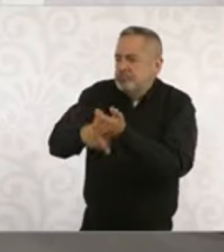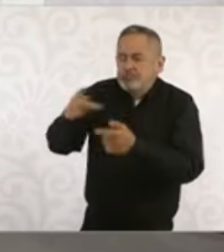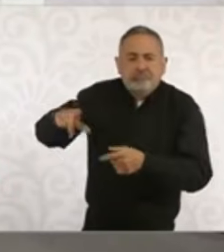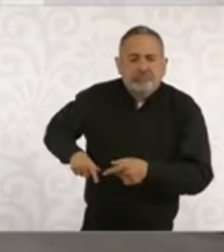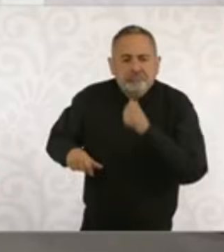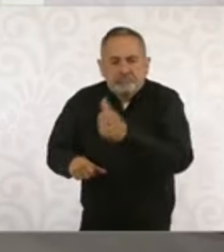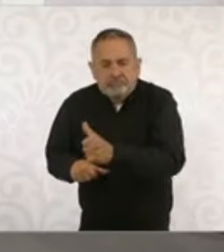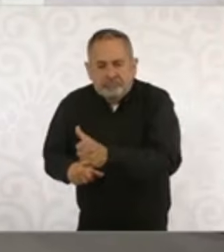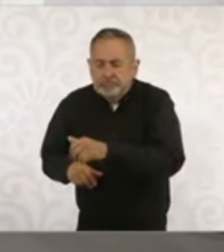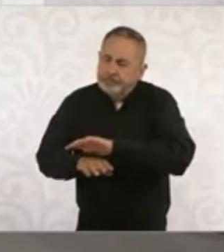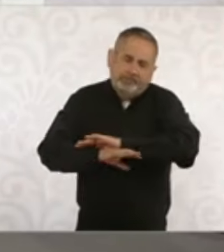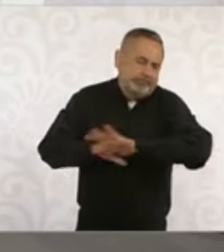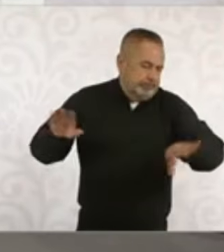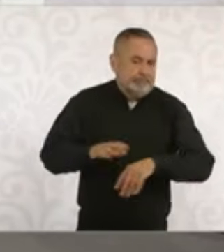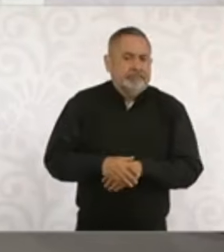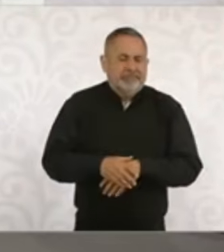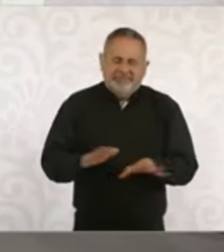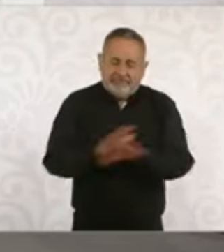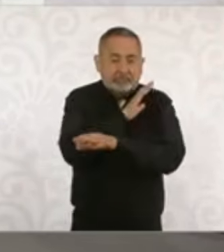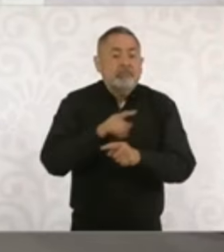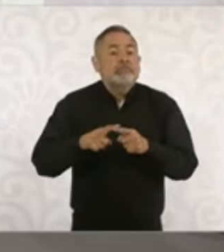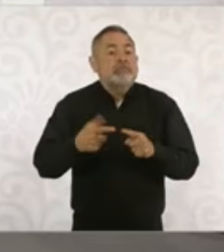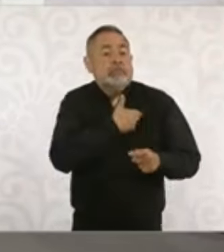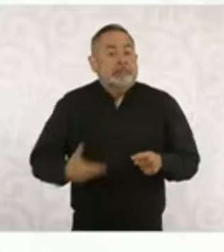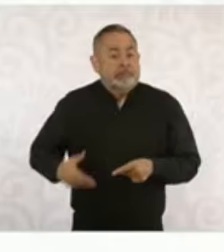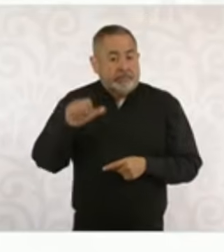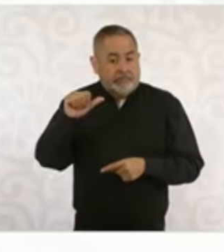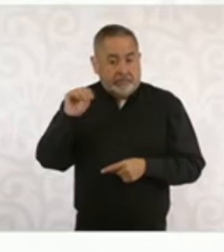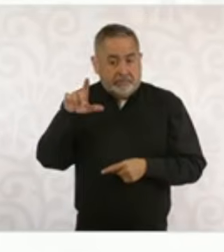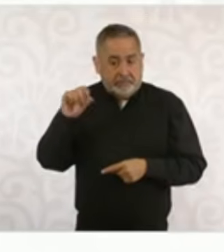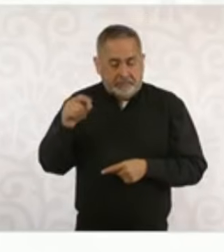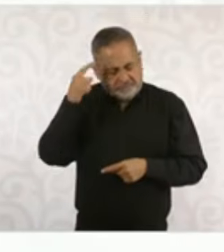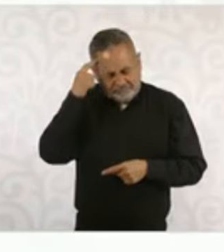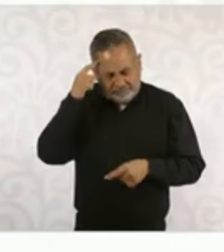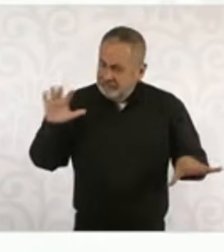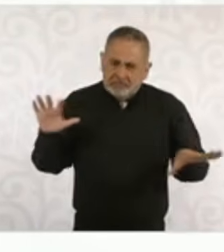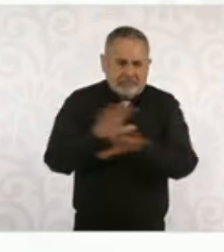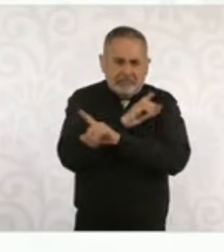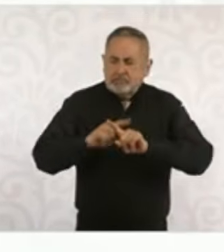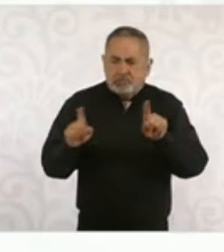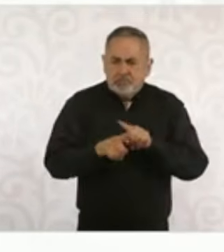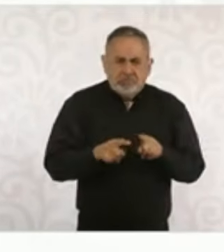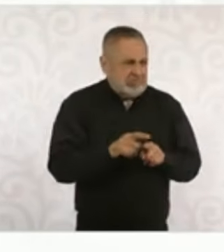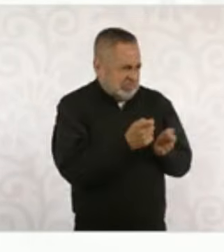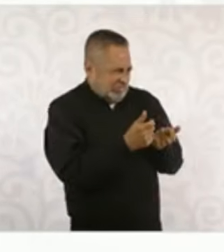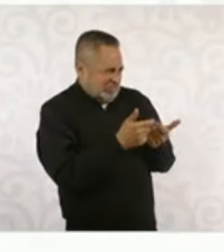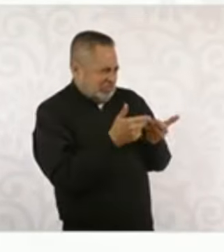Cuando llega el presidente López Obrador, toma la decisión de aumentar el ingreso.